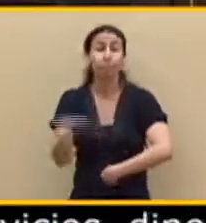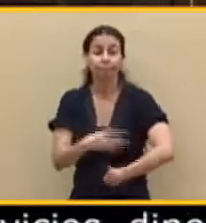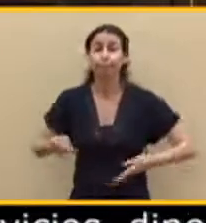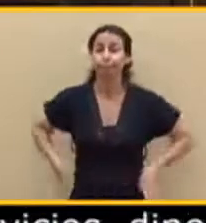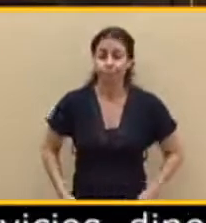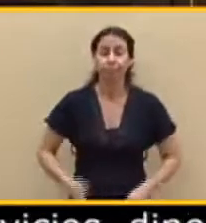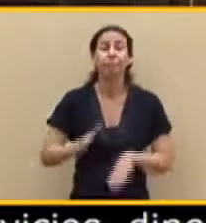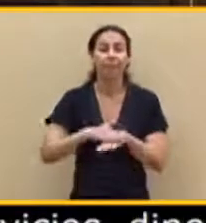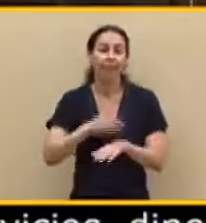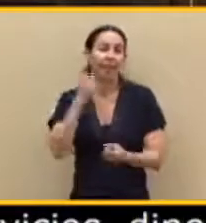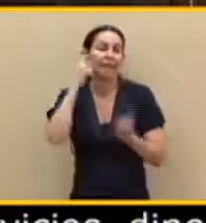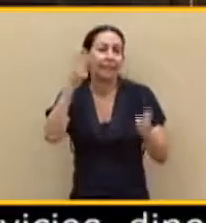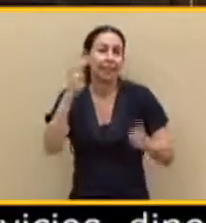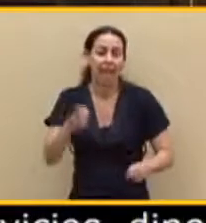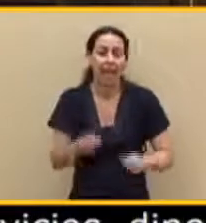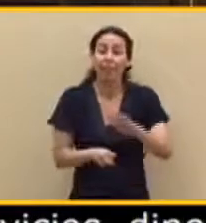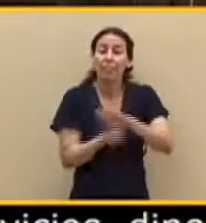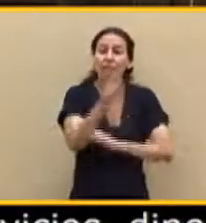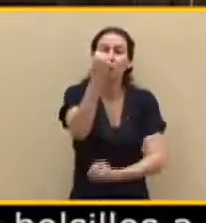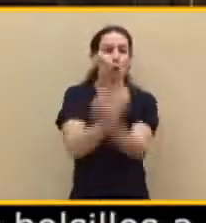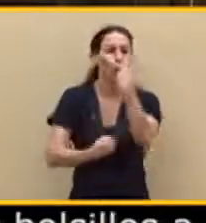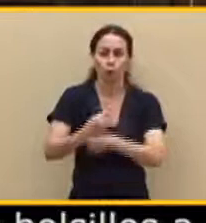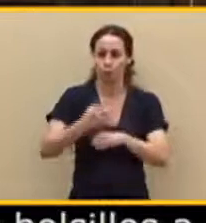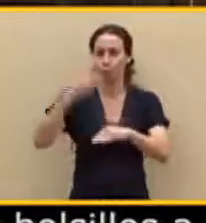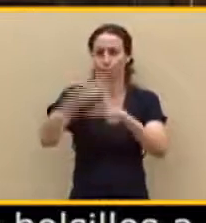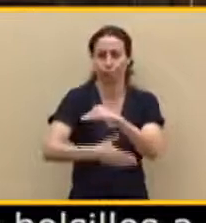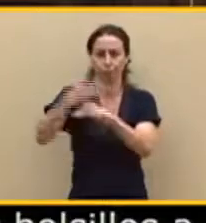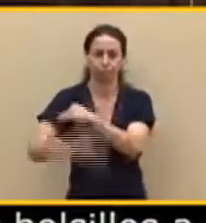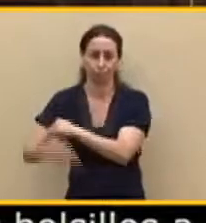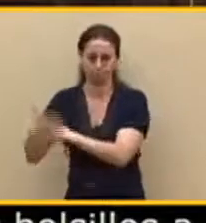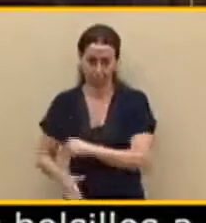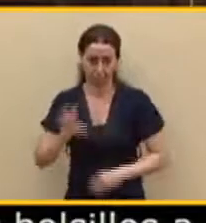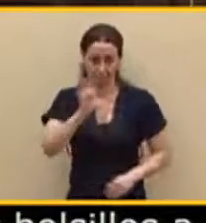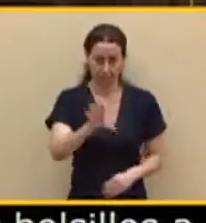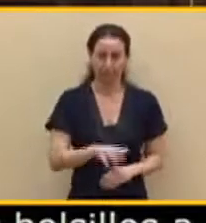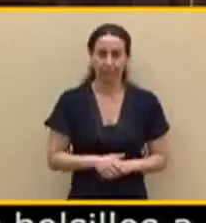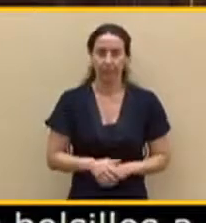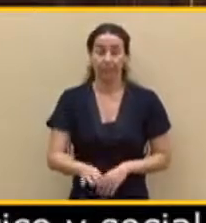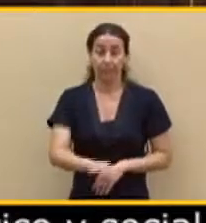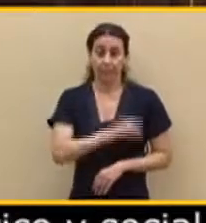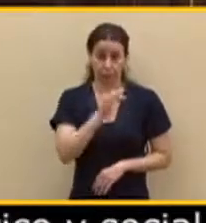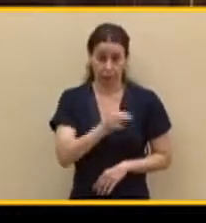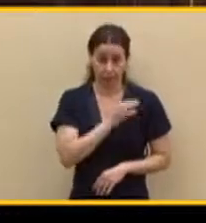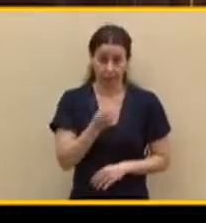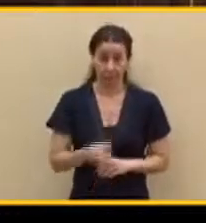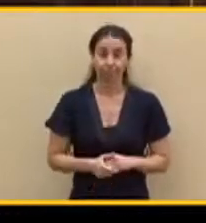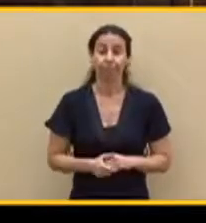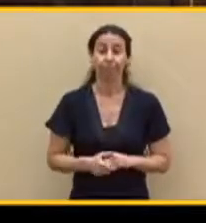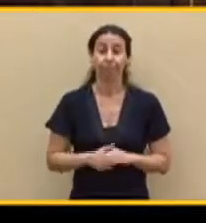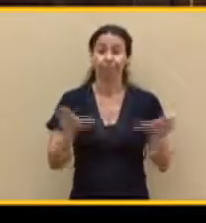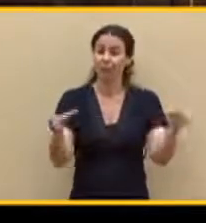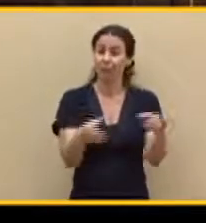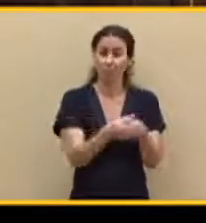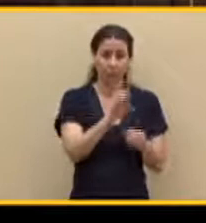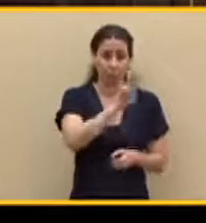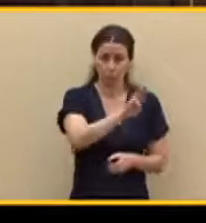de impedir el desarrollo económico, político y social de nuestro país. Señorías, el Partido Popular ha